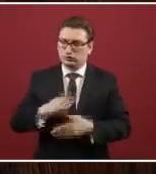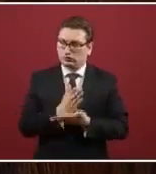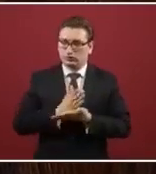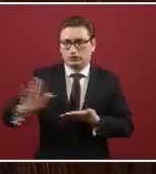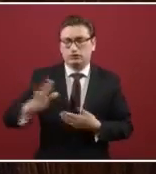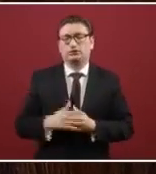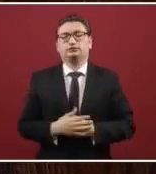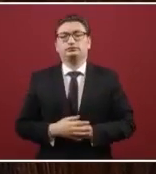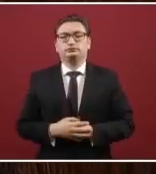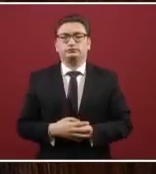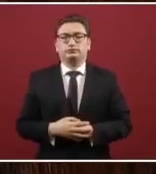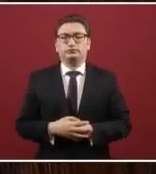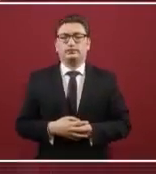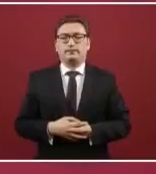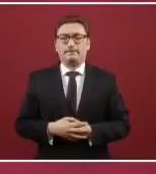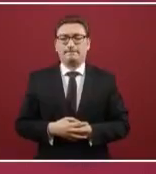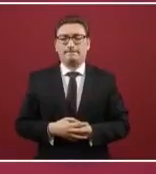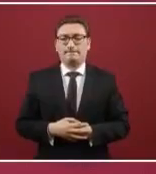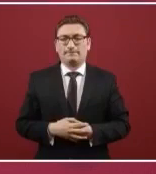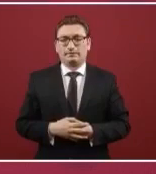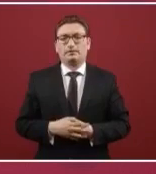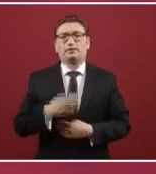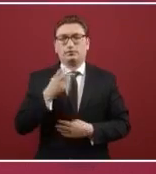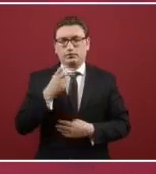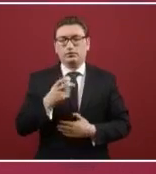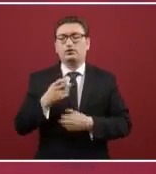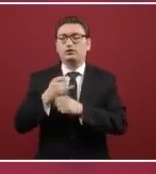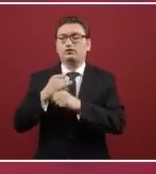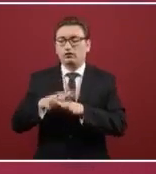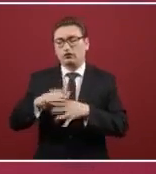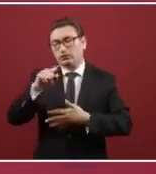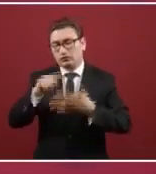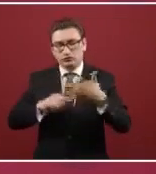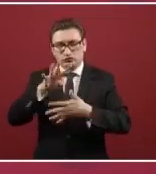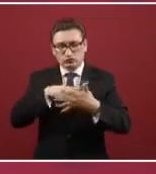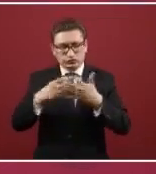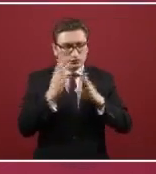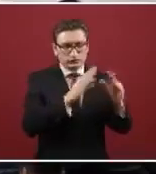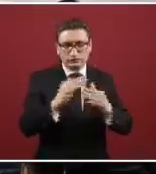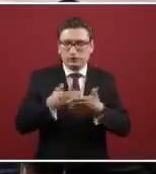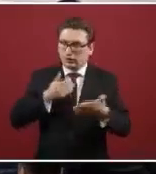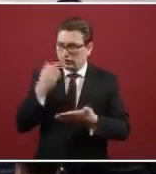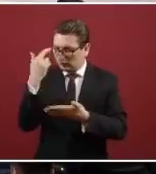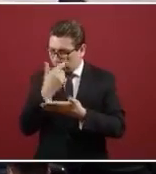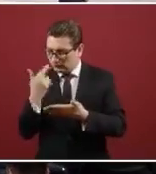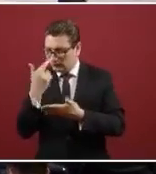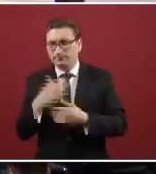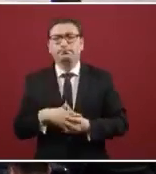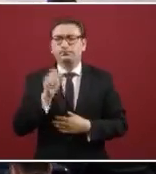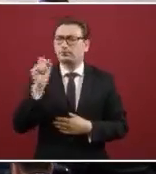tiene que hacerse una revisión de los contenidos educativos. En el caso, a propósito de este